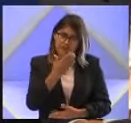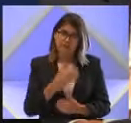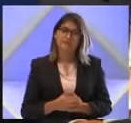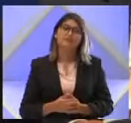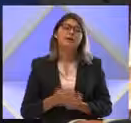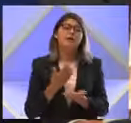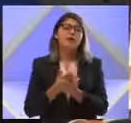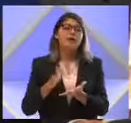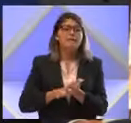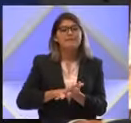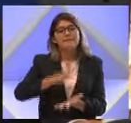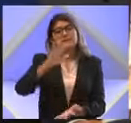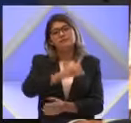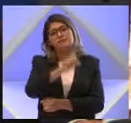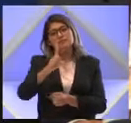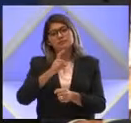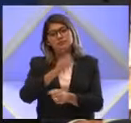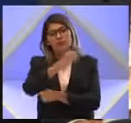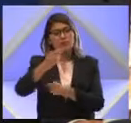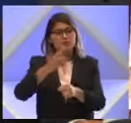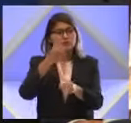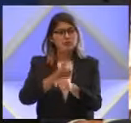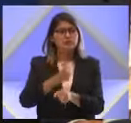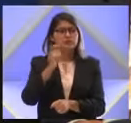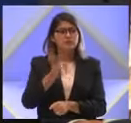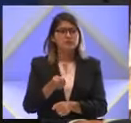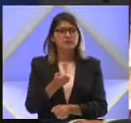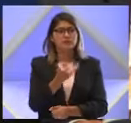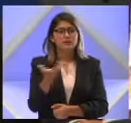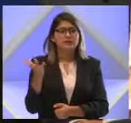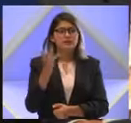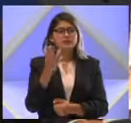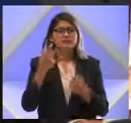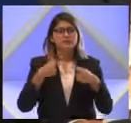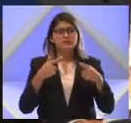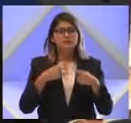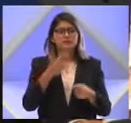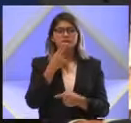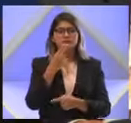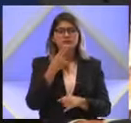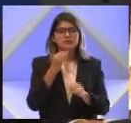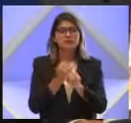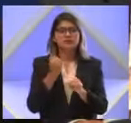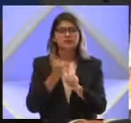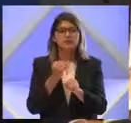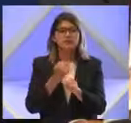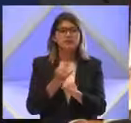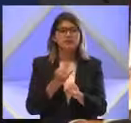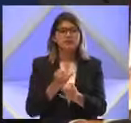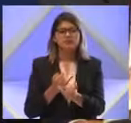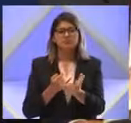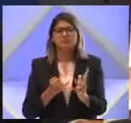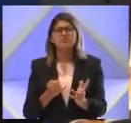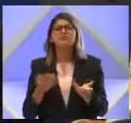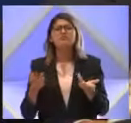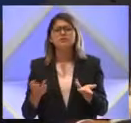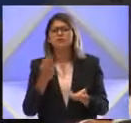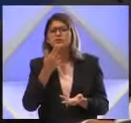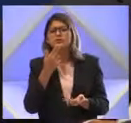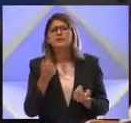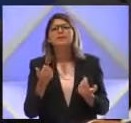oportunidad es que la mayoría de los usuarios de internet pues sólo lo